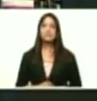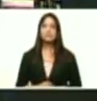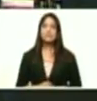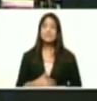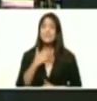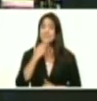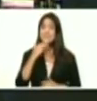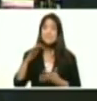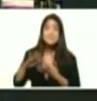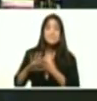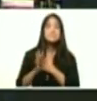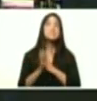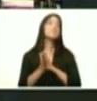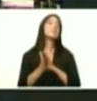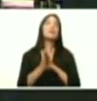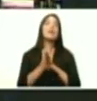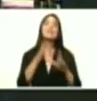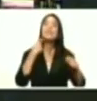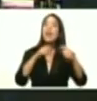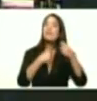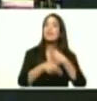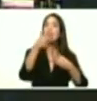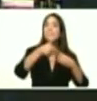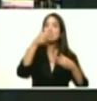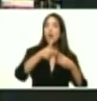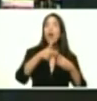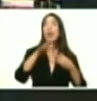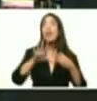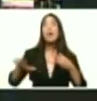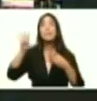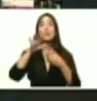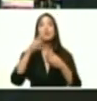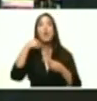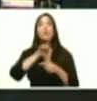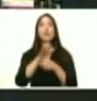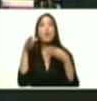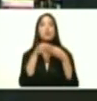casi terminal del modelo rentista petrolero, donde todo el mundo depende de un dólar para todo.